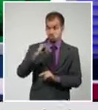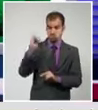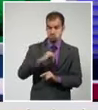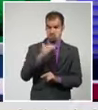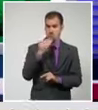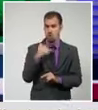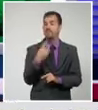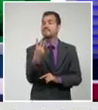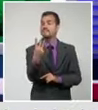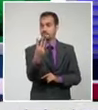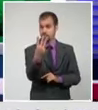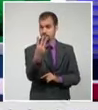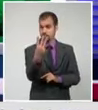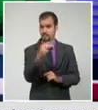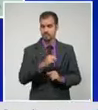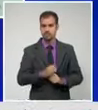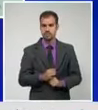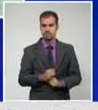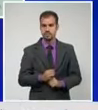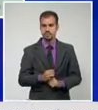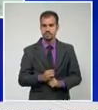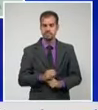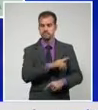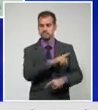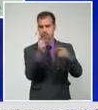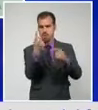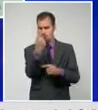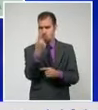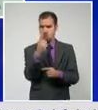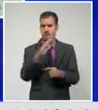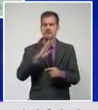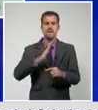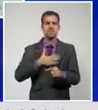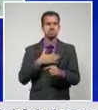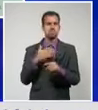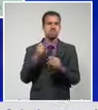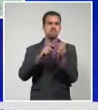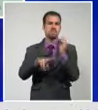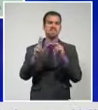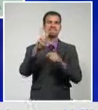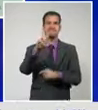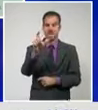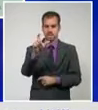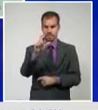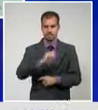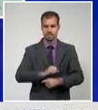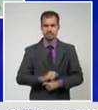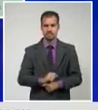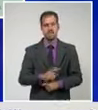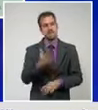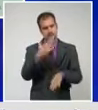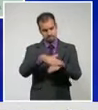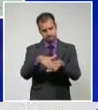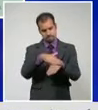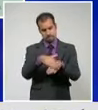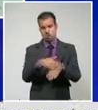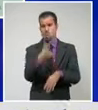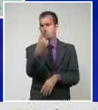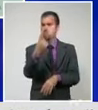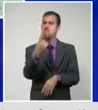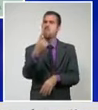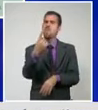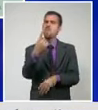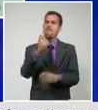3, uno de la provincia de Villa Clara, uno de la provincia de